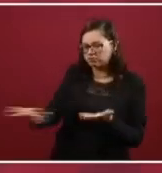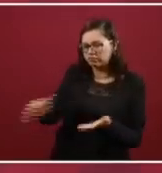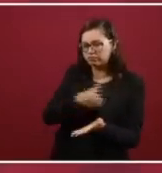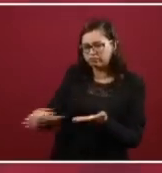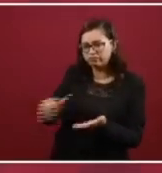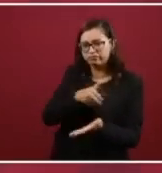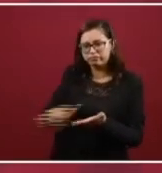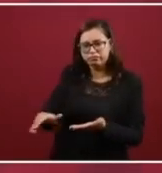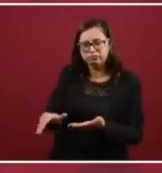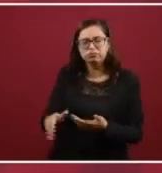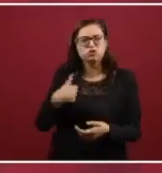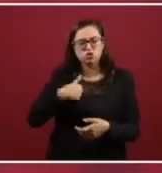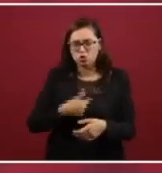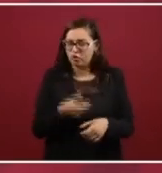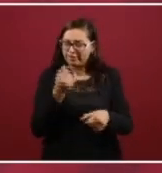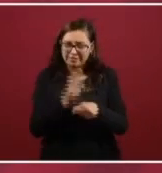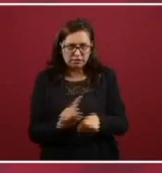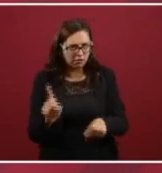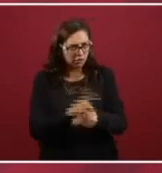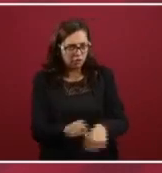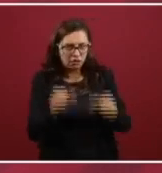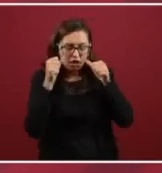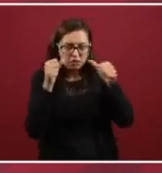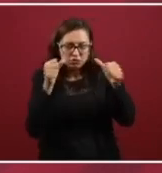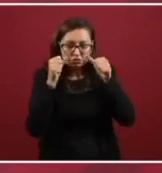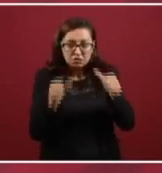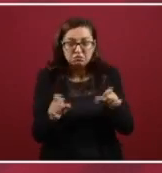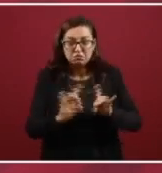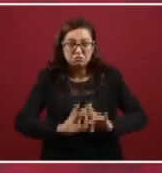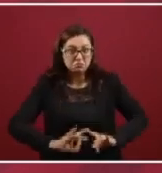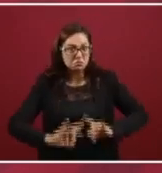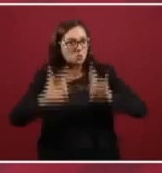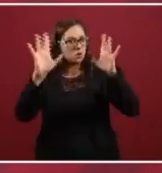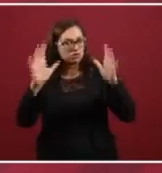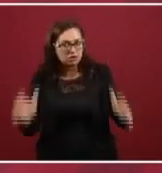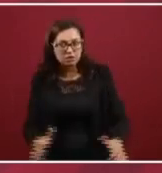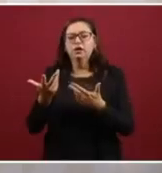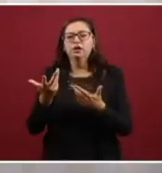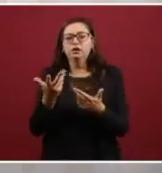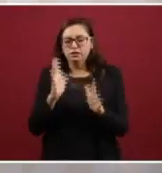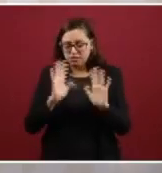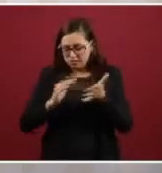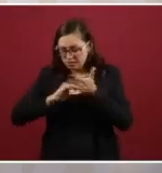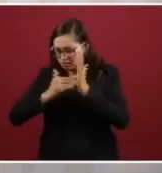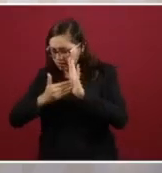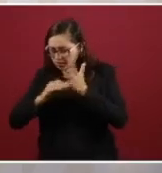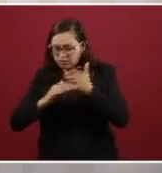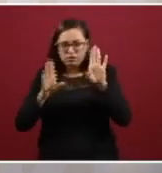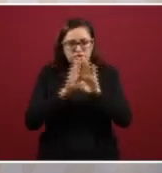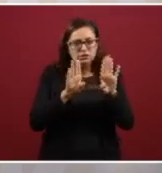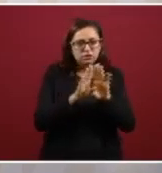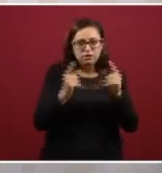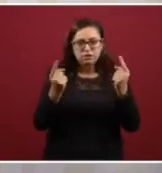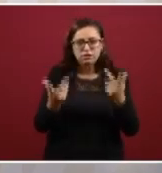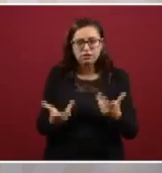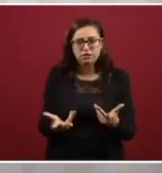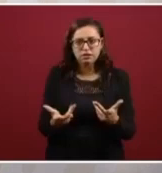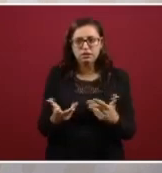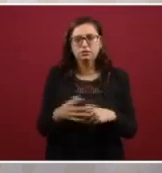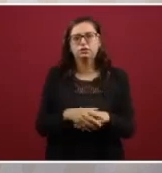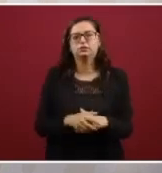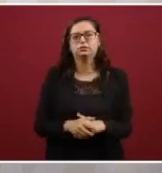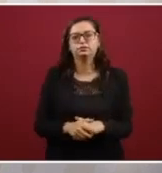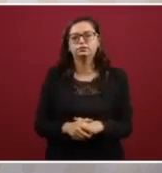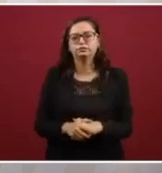ya me lo dijo el señor presidente, para encabezar la defensa de nuestros connacionales. El secretario de Relaciones Exteriores,